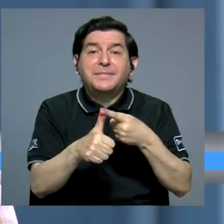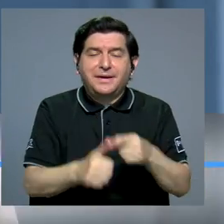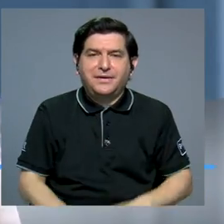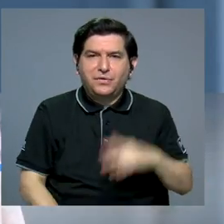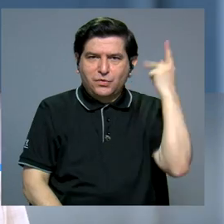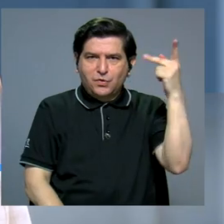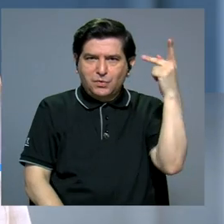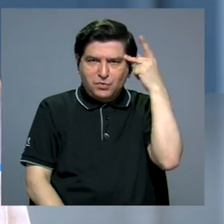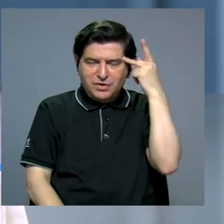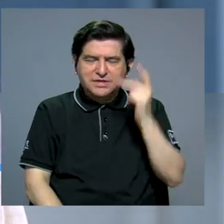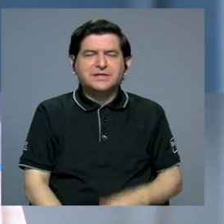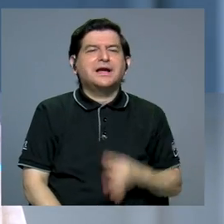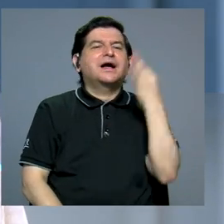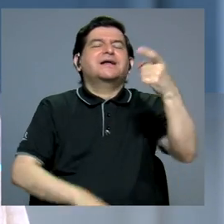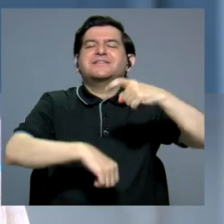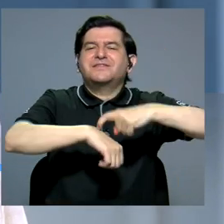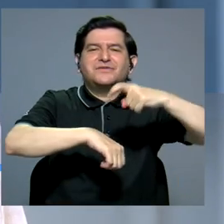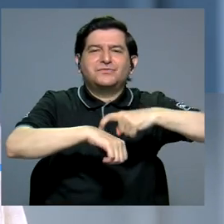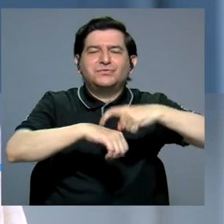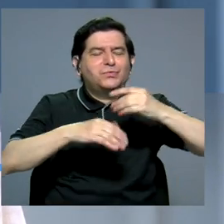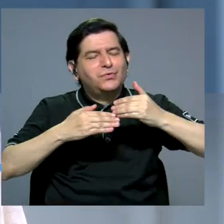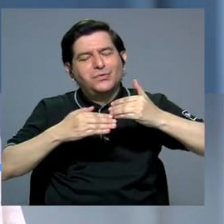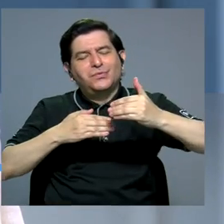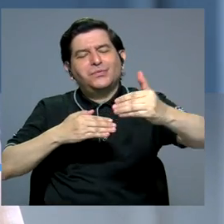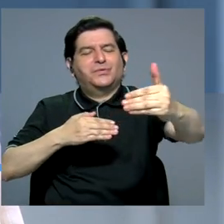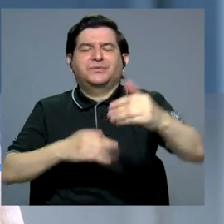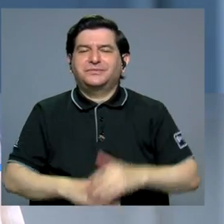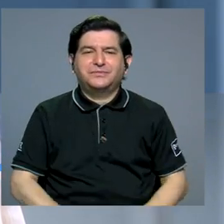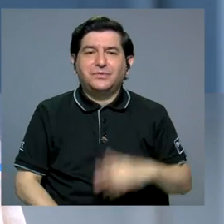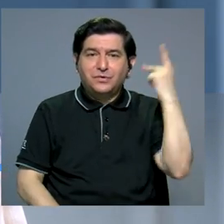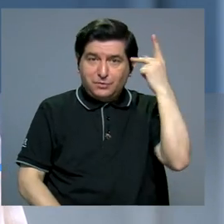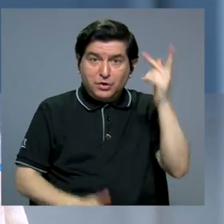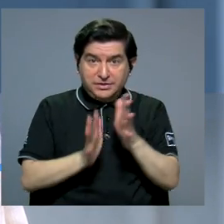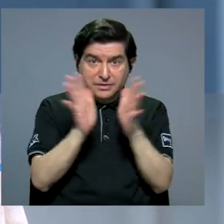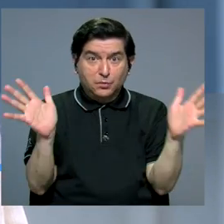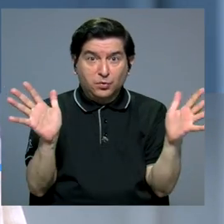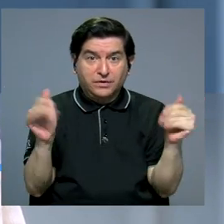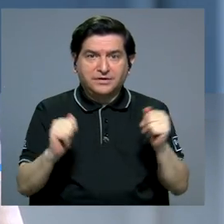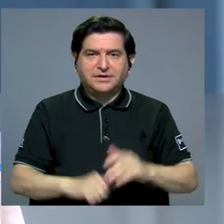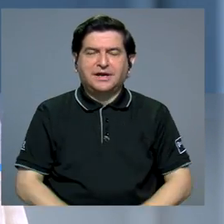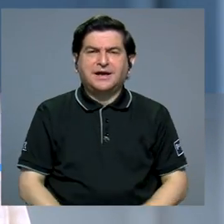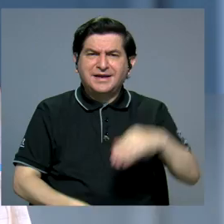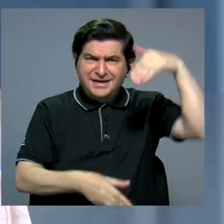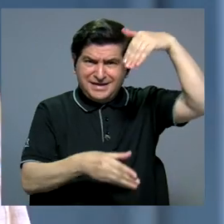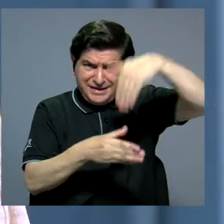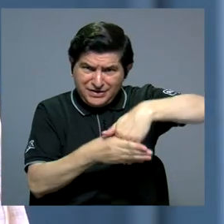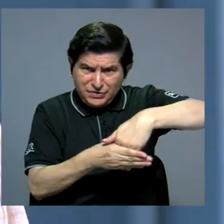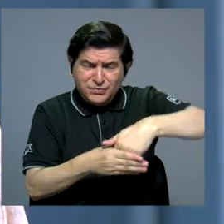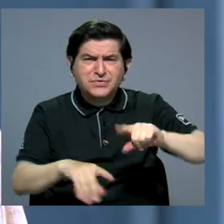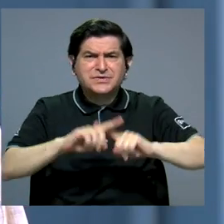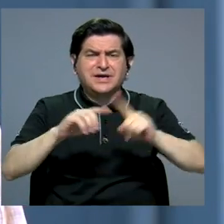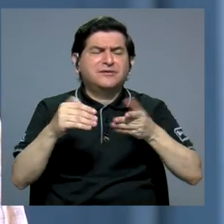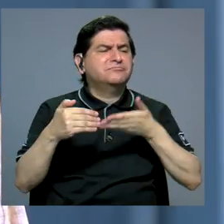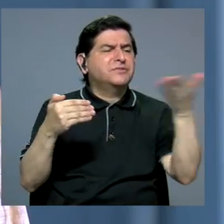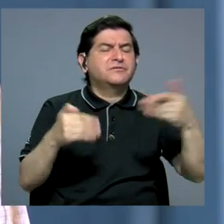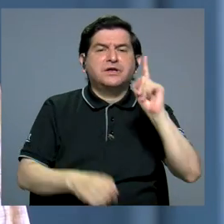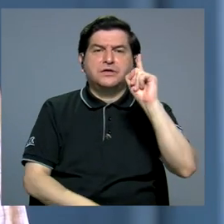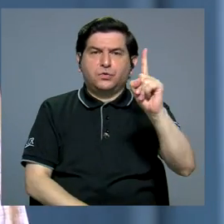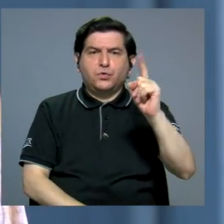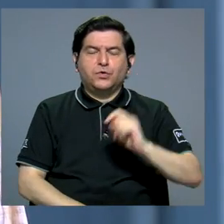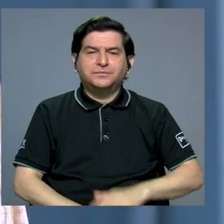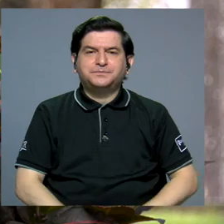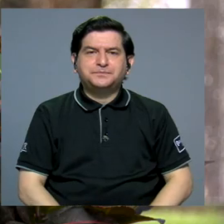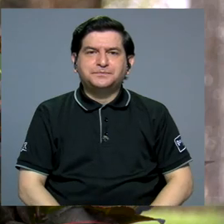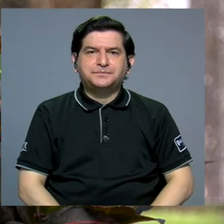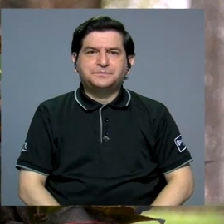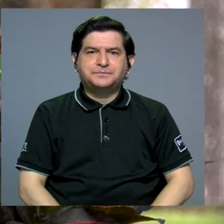es una política de largo plazo, sí, una política pública que involucre varios elementos. Uno